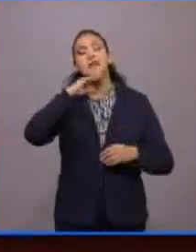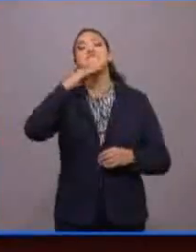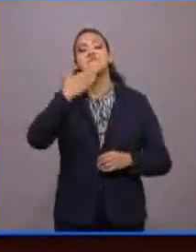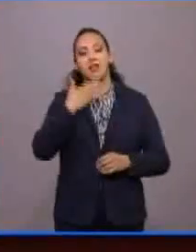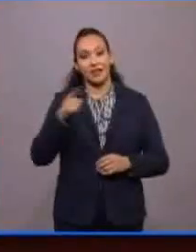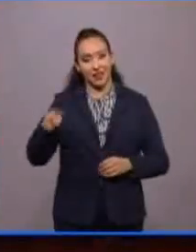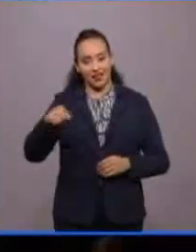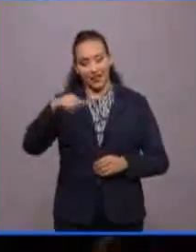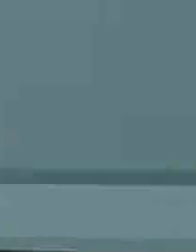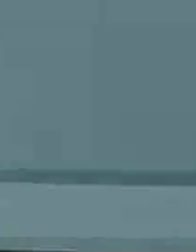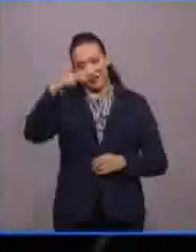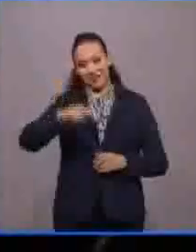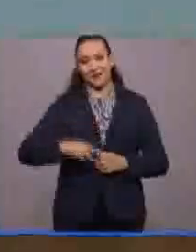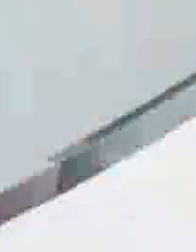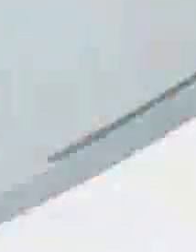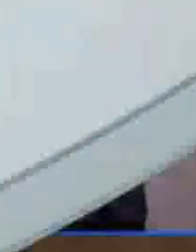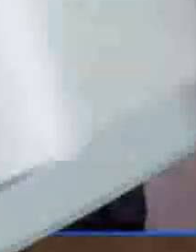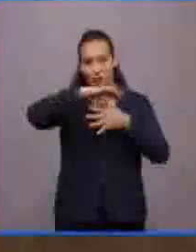Iberoamérica.